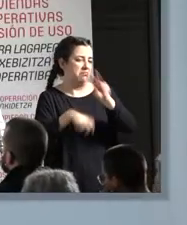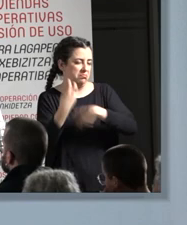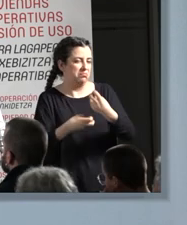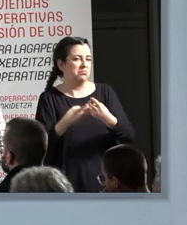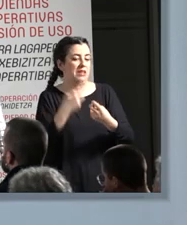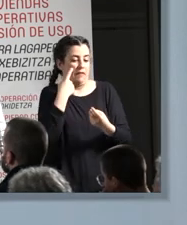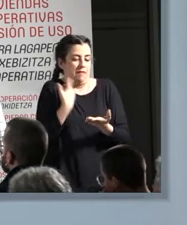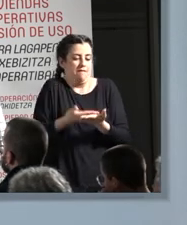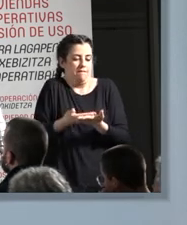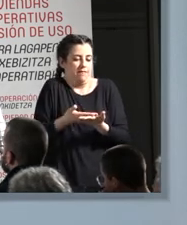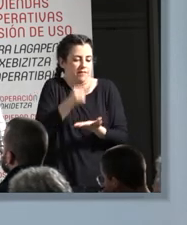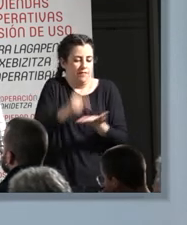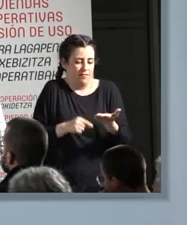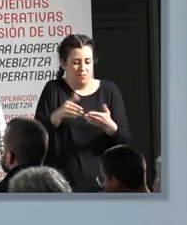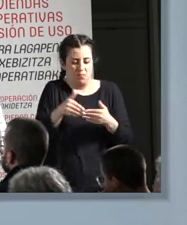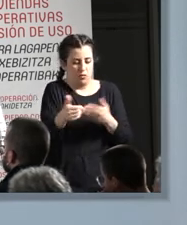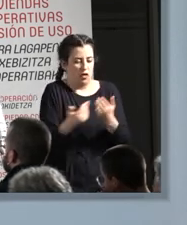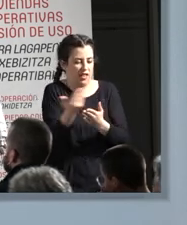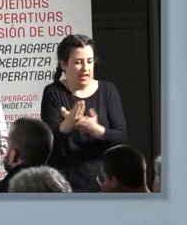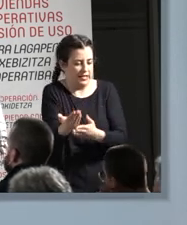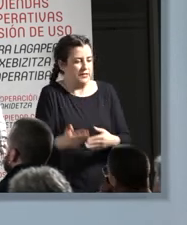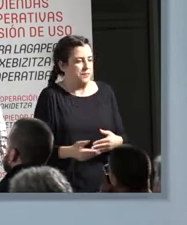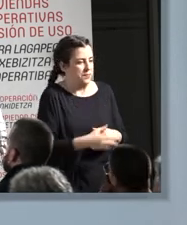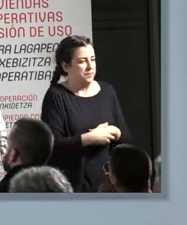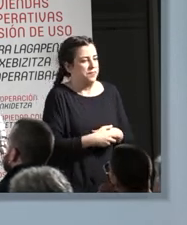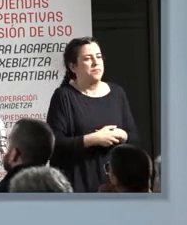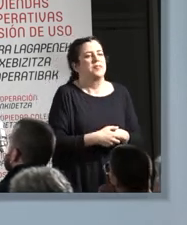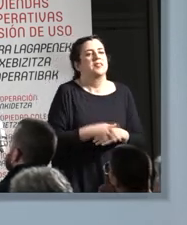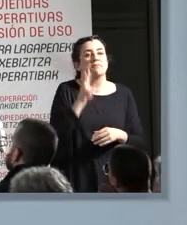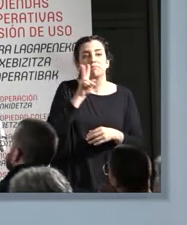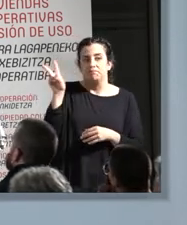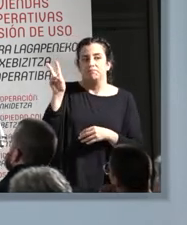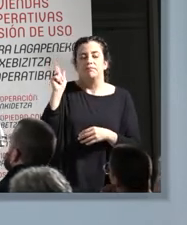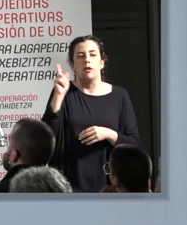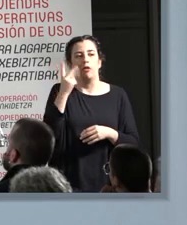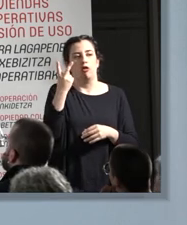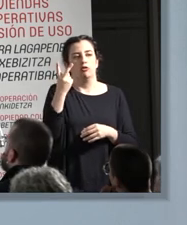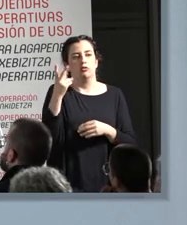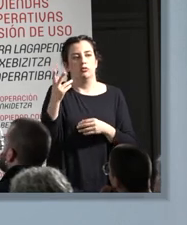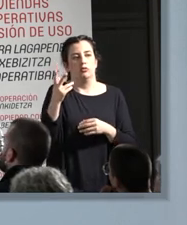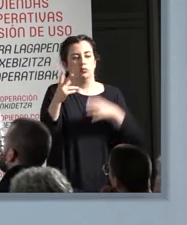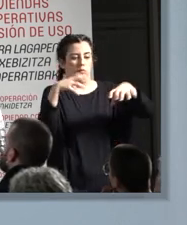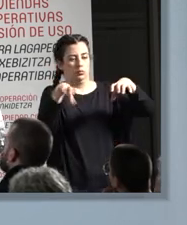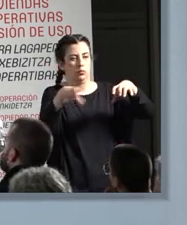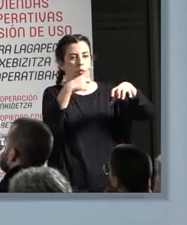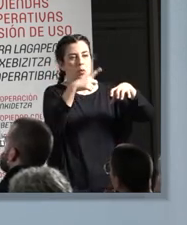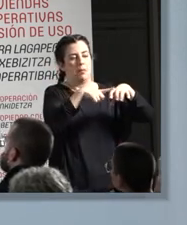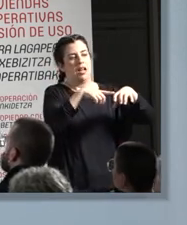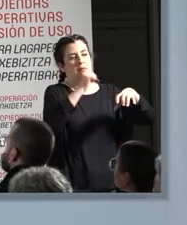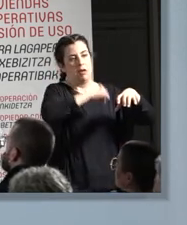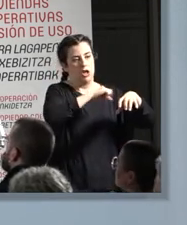Bueno, estas son las nuevas promociones desde... Veréis que hay dos promociones, una para seniors y una para